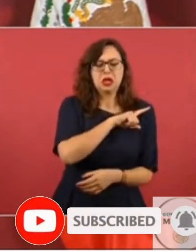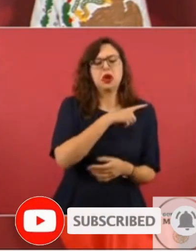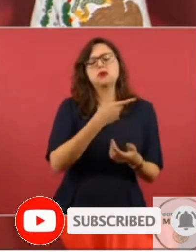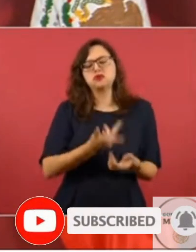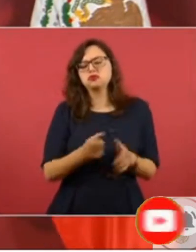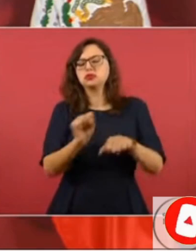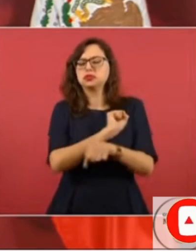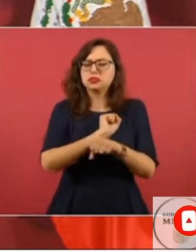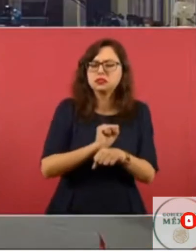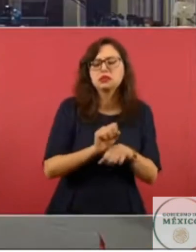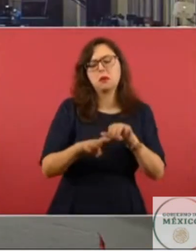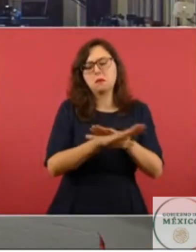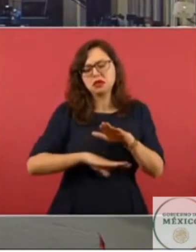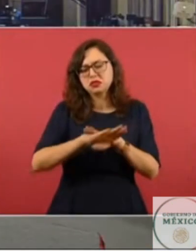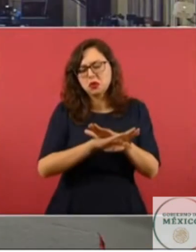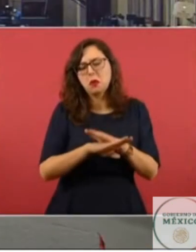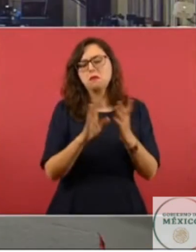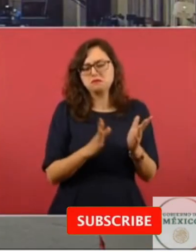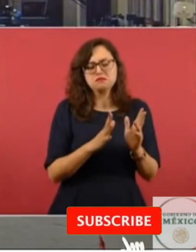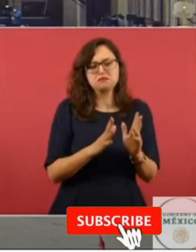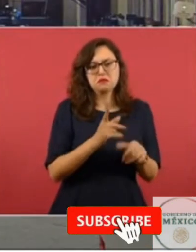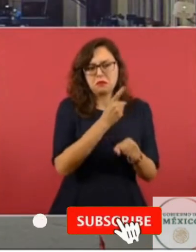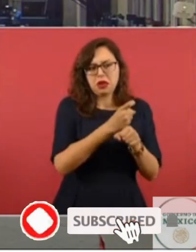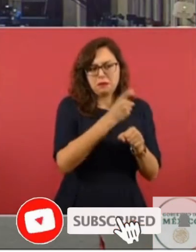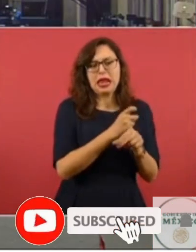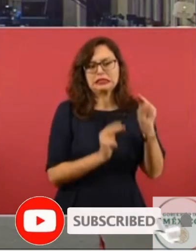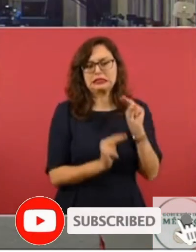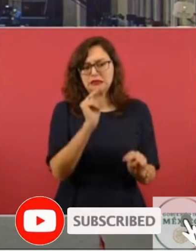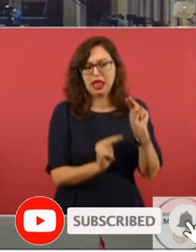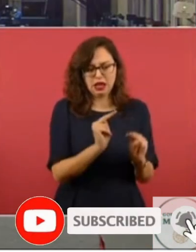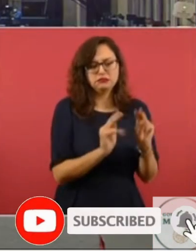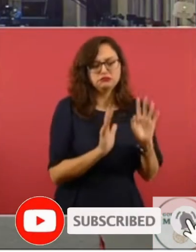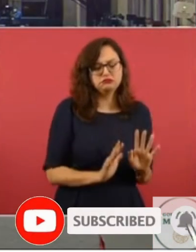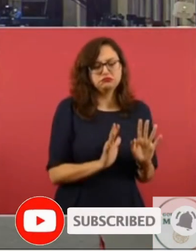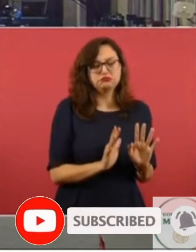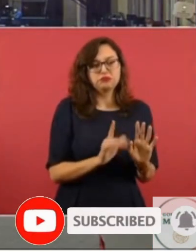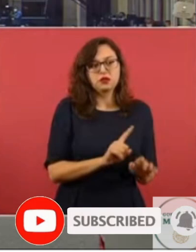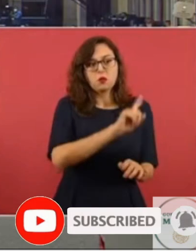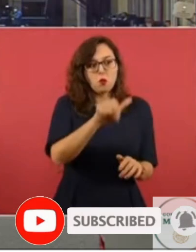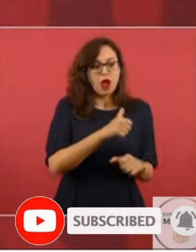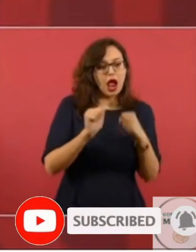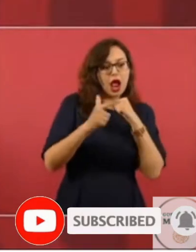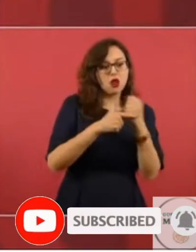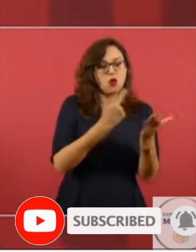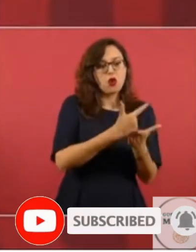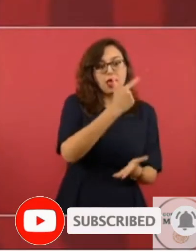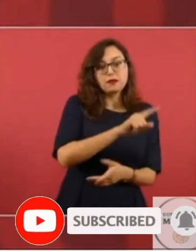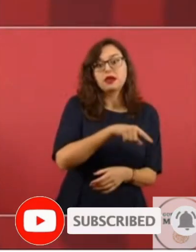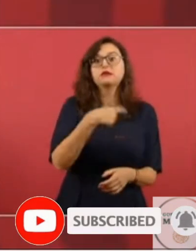preventiva y de primer nivel y se canalizaba a hospitales de segundo nivel.